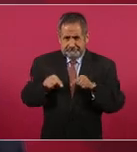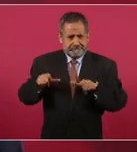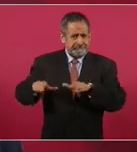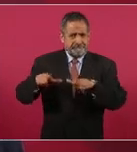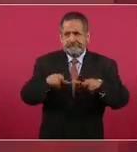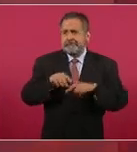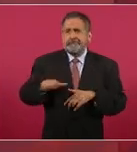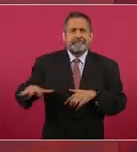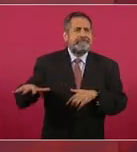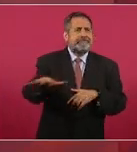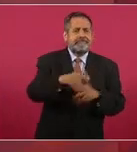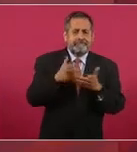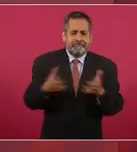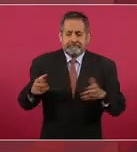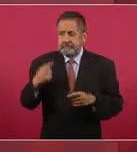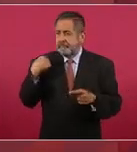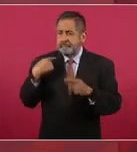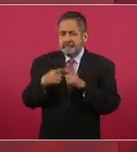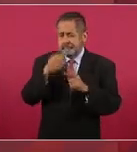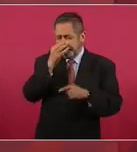en 2 años y medio,